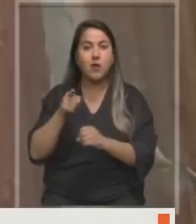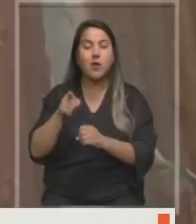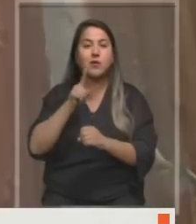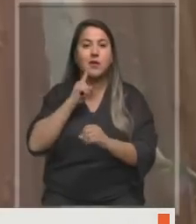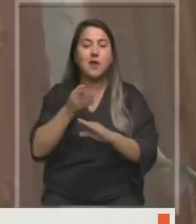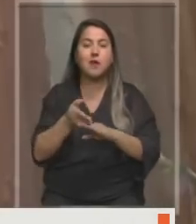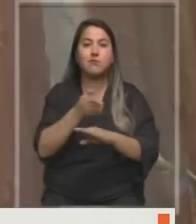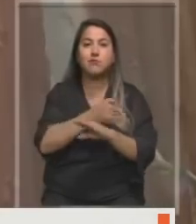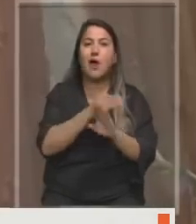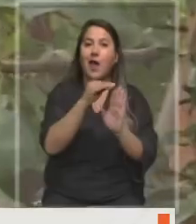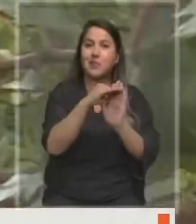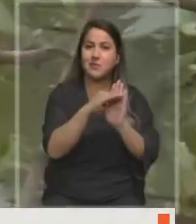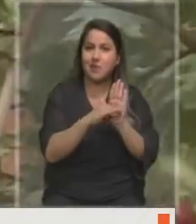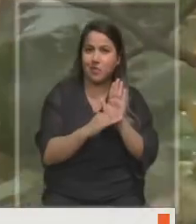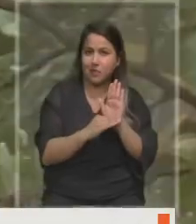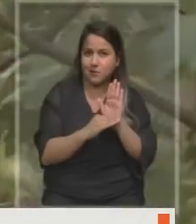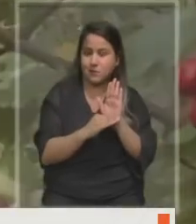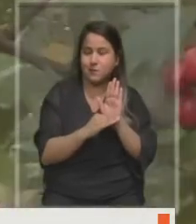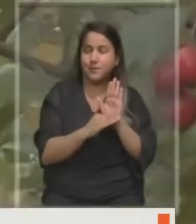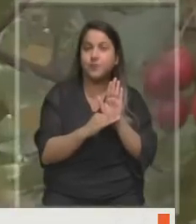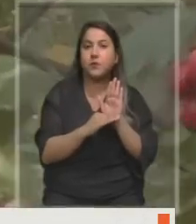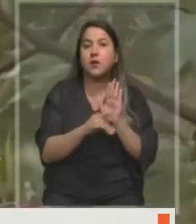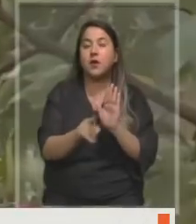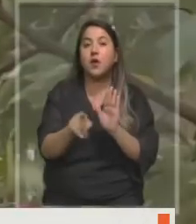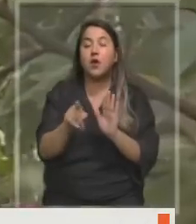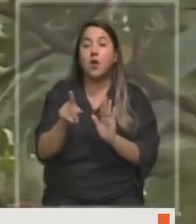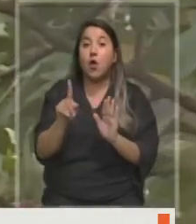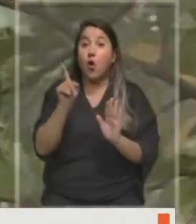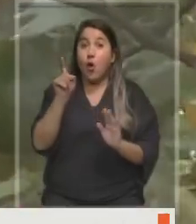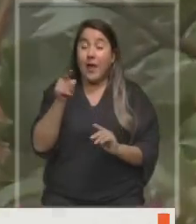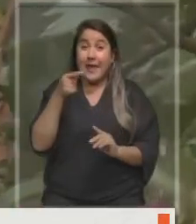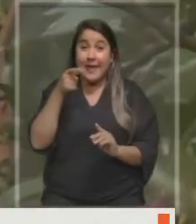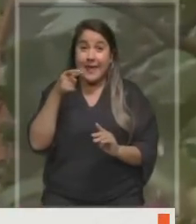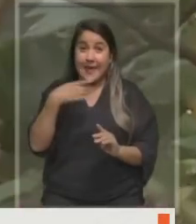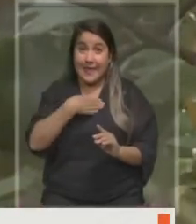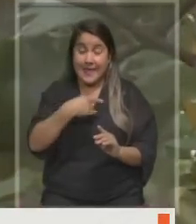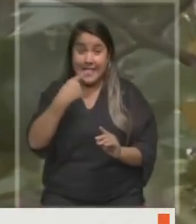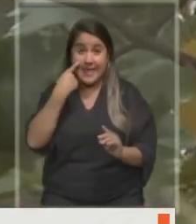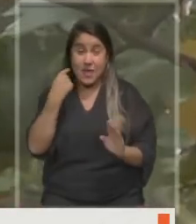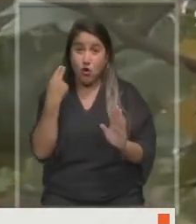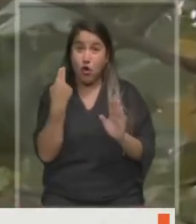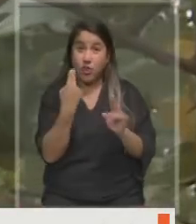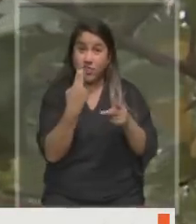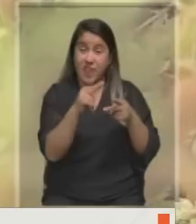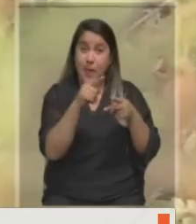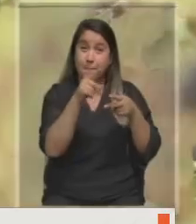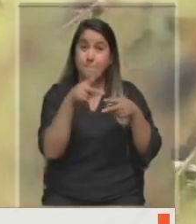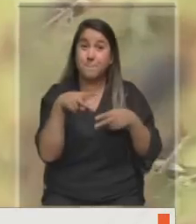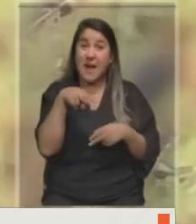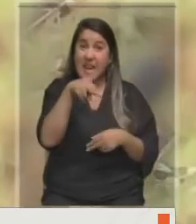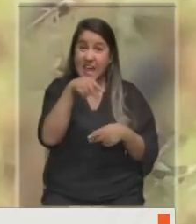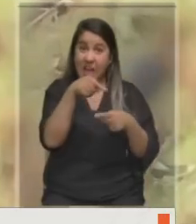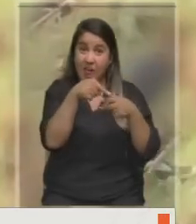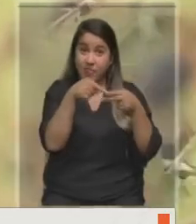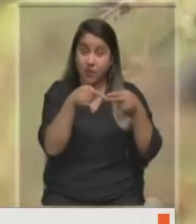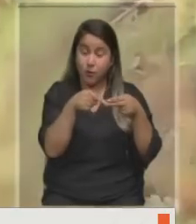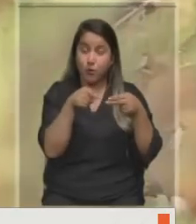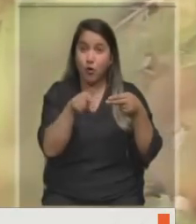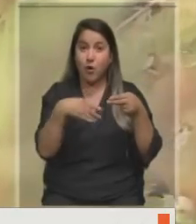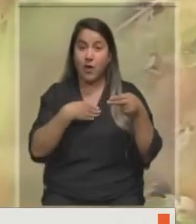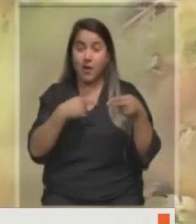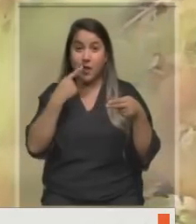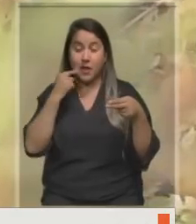lo más dramático es que habría sido uno de los hijos de Esa pareja de tan solo diez años y en compañía de su hermano de apenas un año de vida